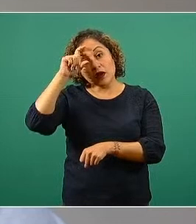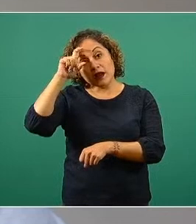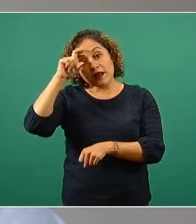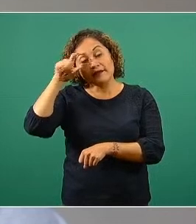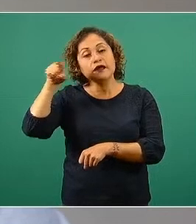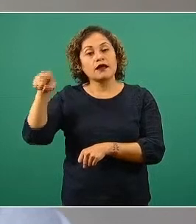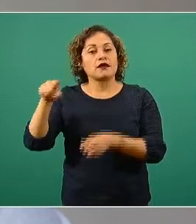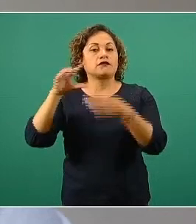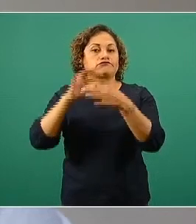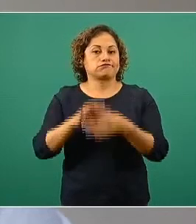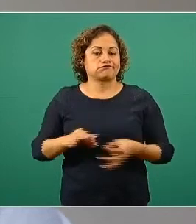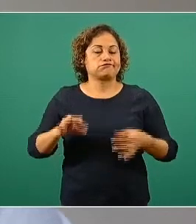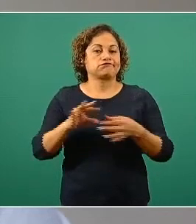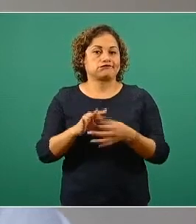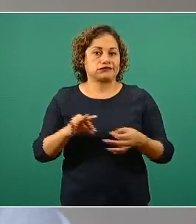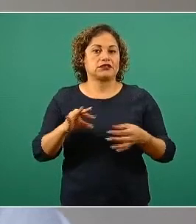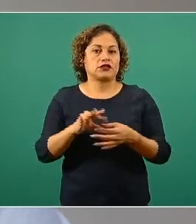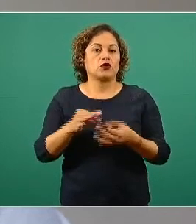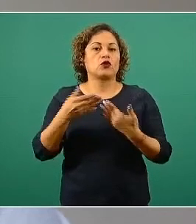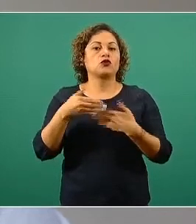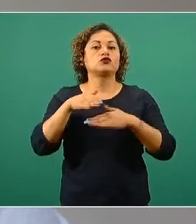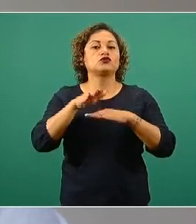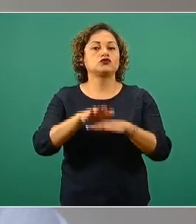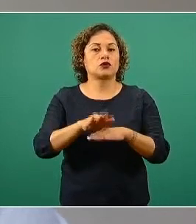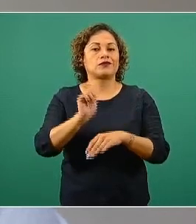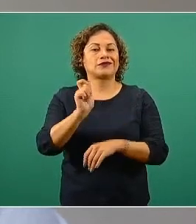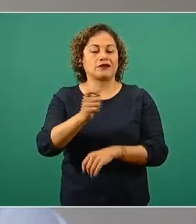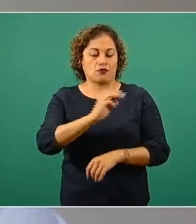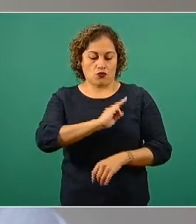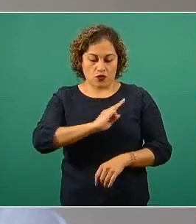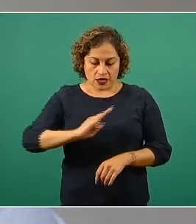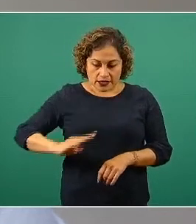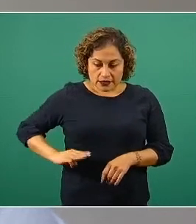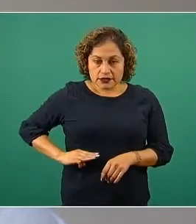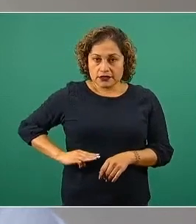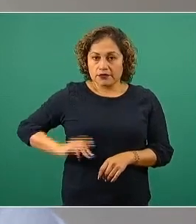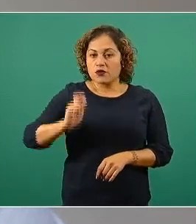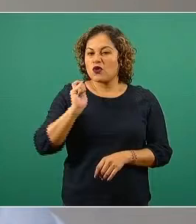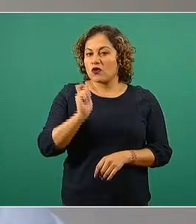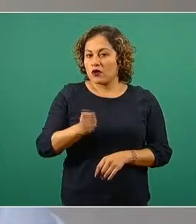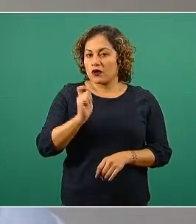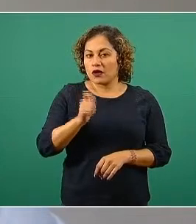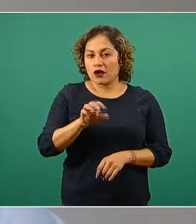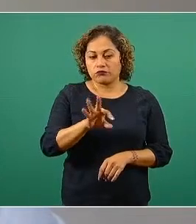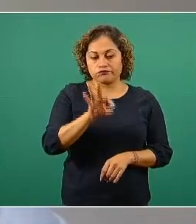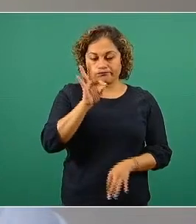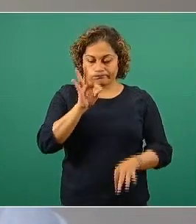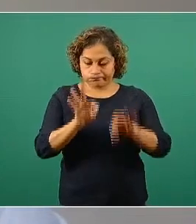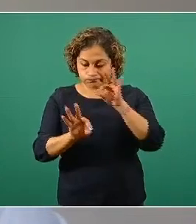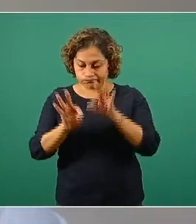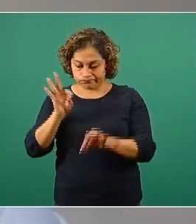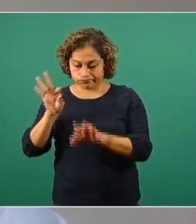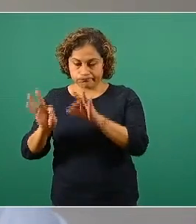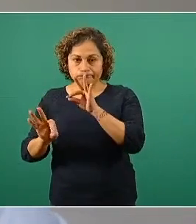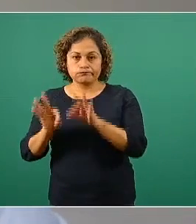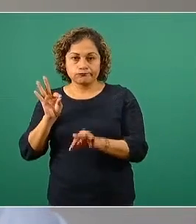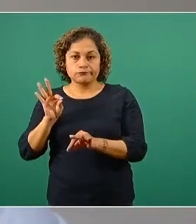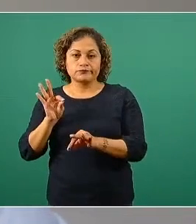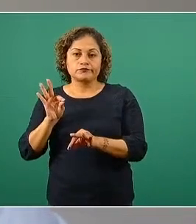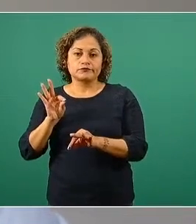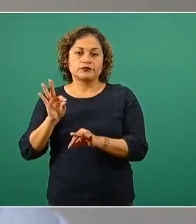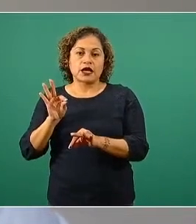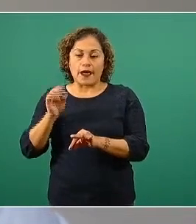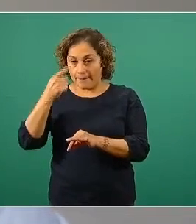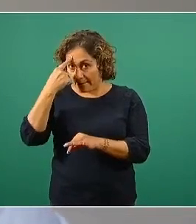hizo referencia a que los municipios serían siendo seleccionados para efecto de estas vacunas que llegarían el